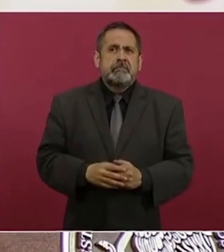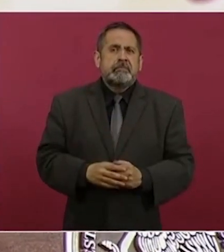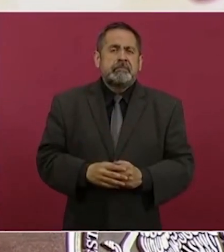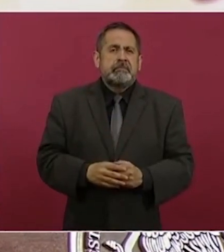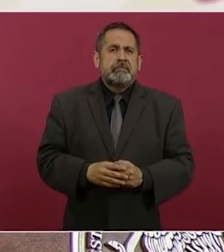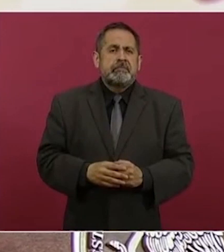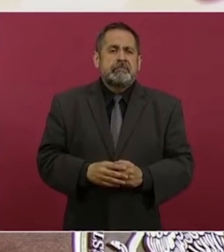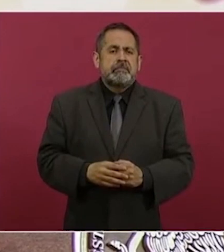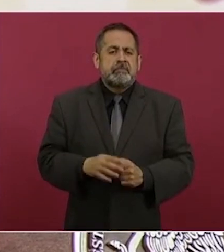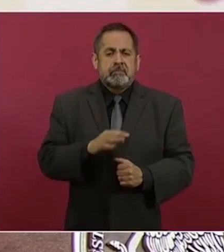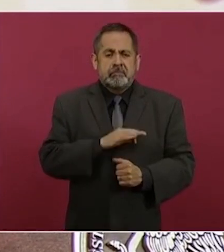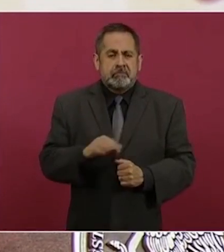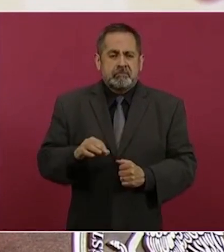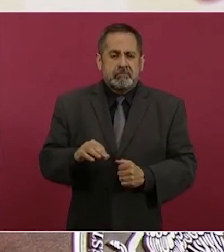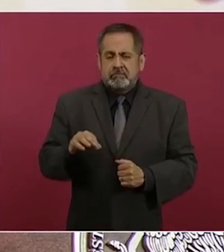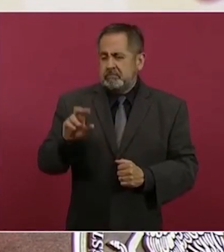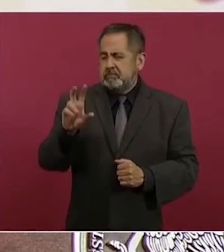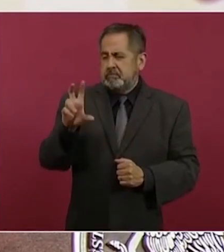como 30 hectáreas,